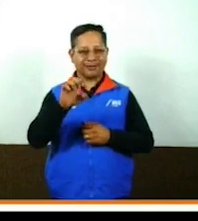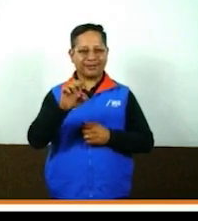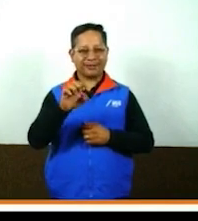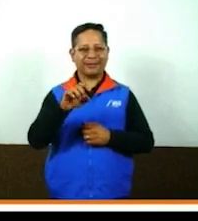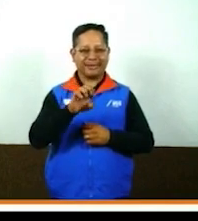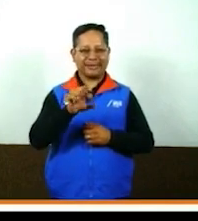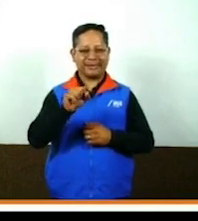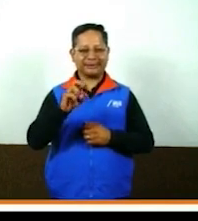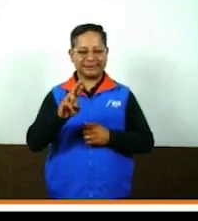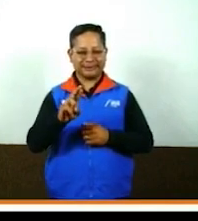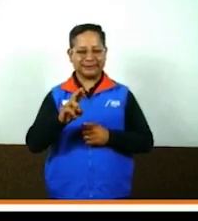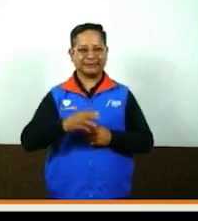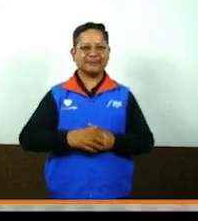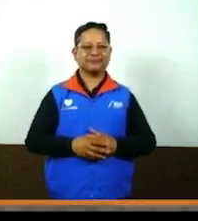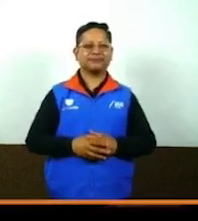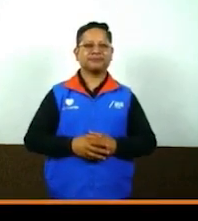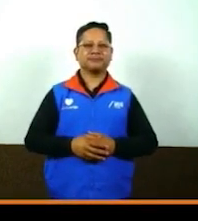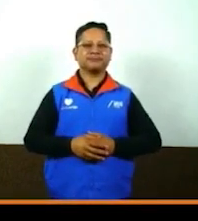responsable. Gracias.